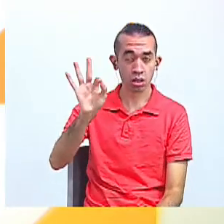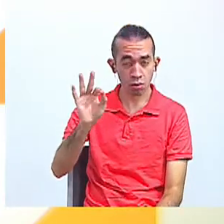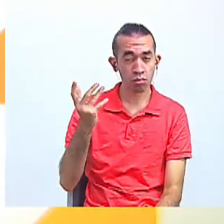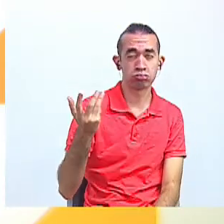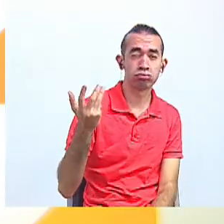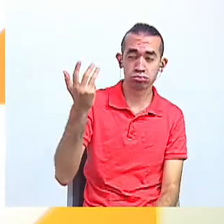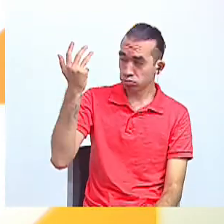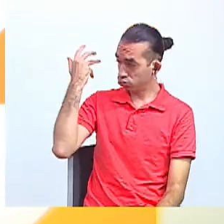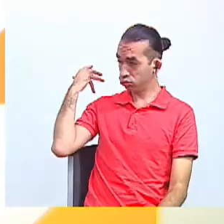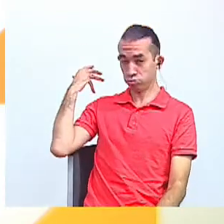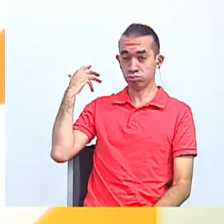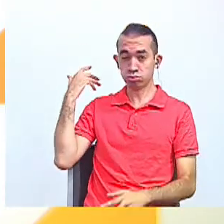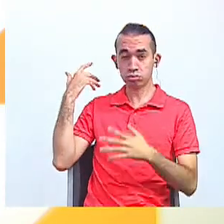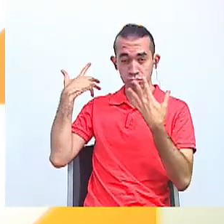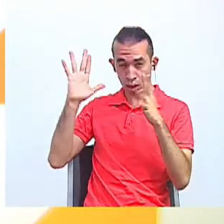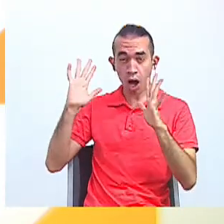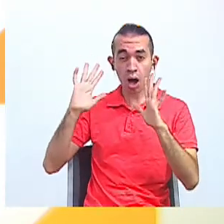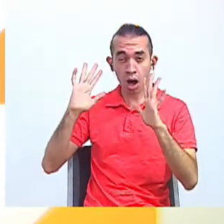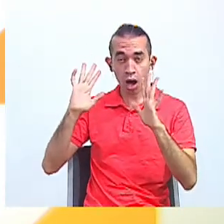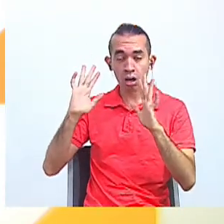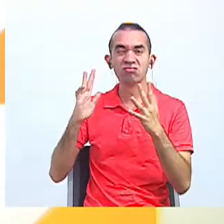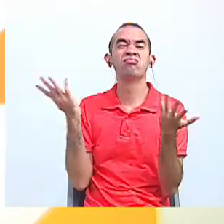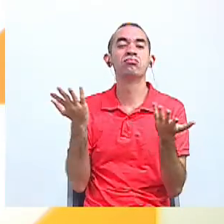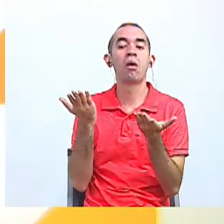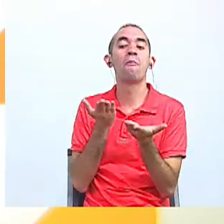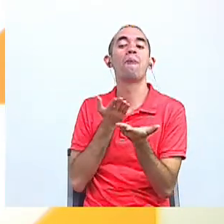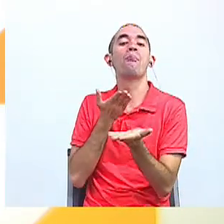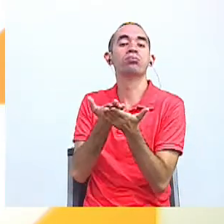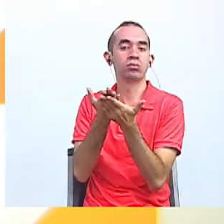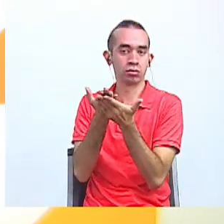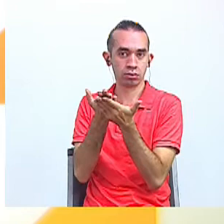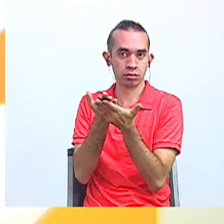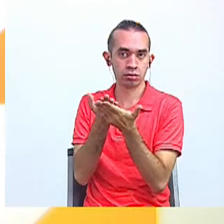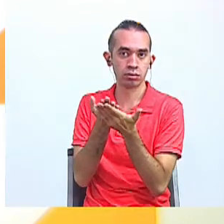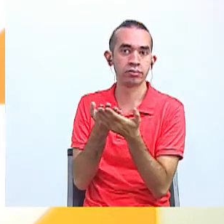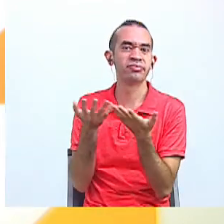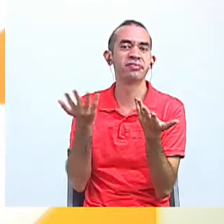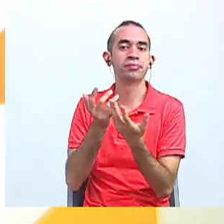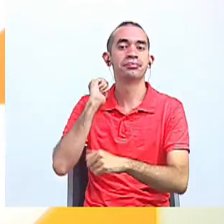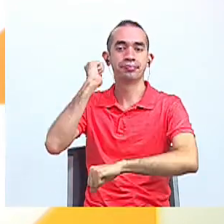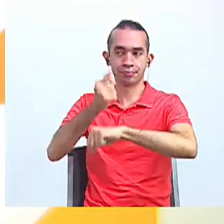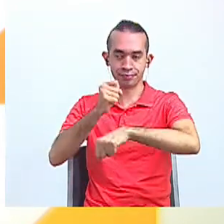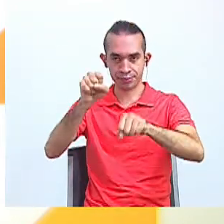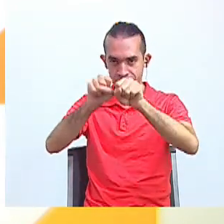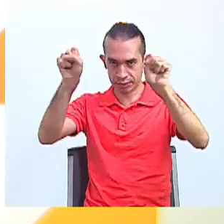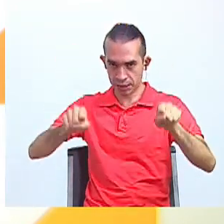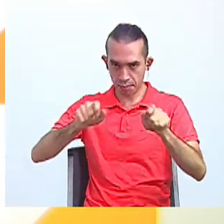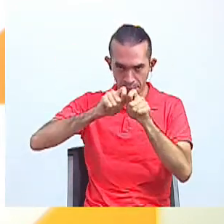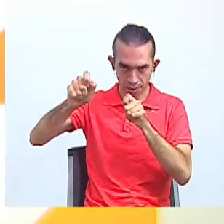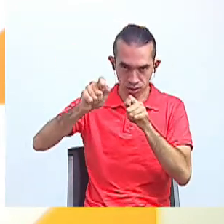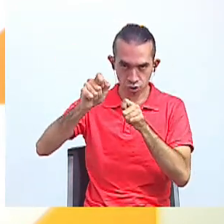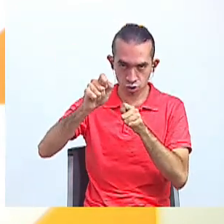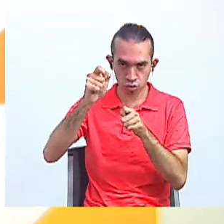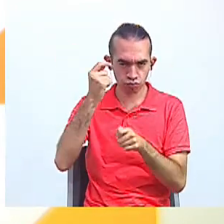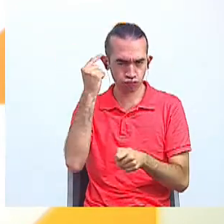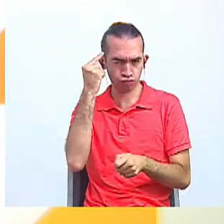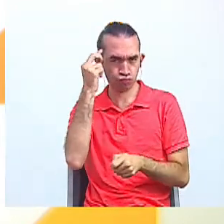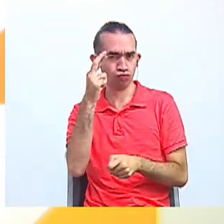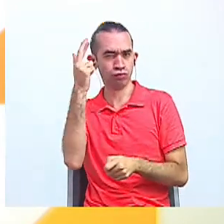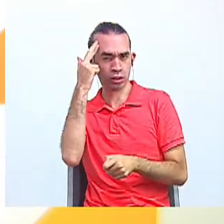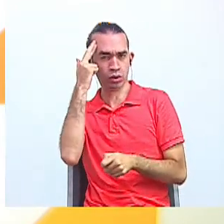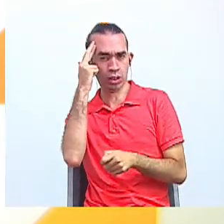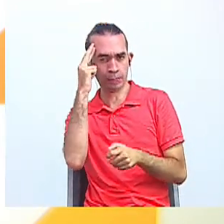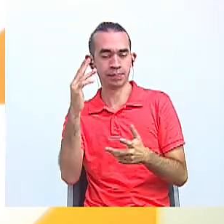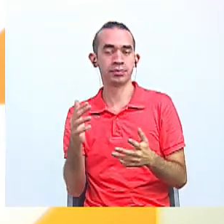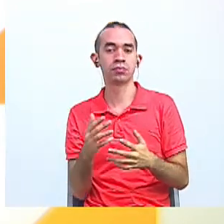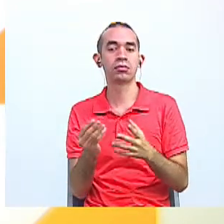1789, realizaron una propuesta para que se creara un sistema de medición racional. Así fue